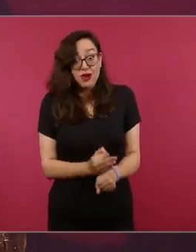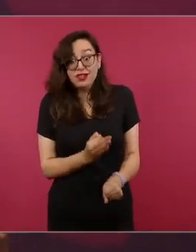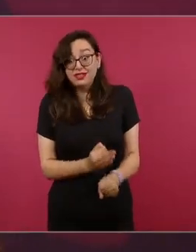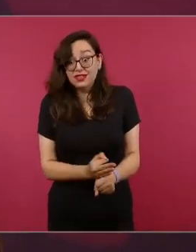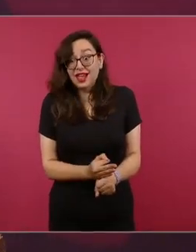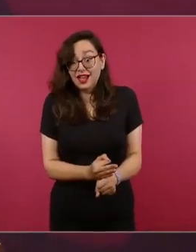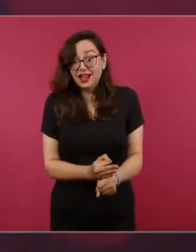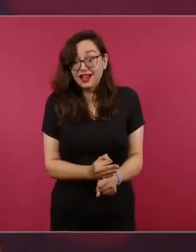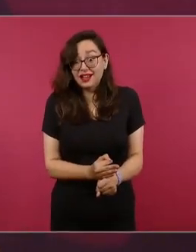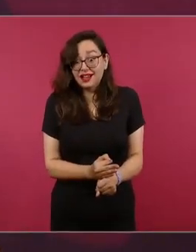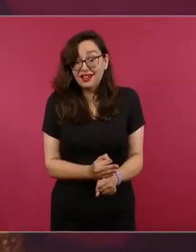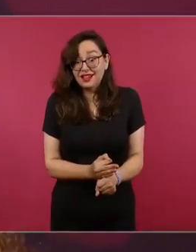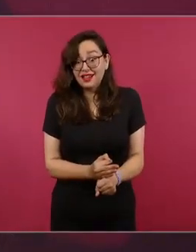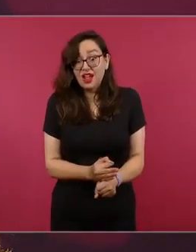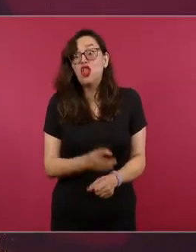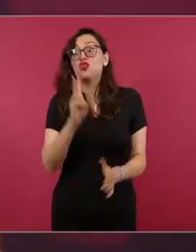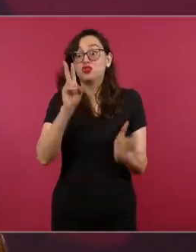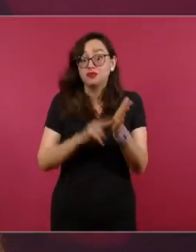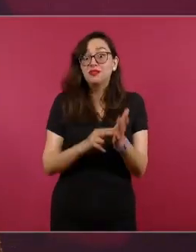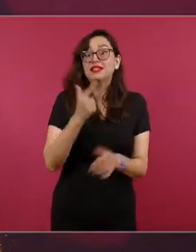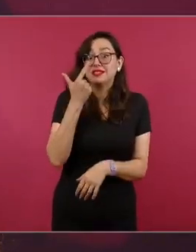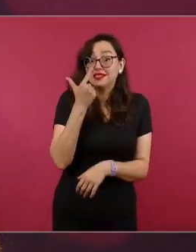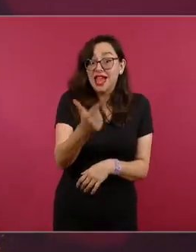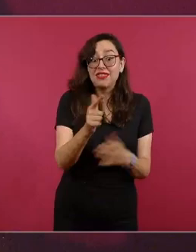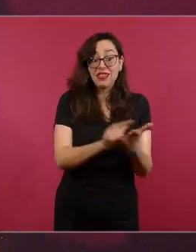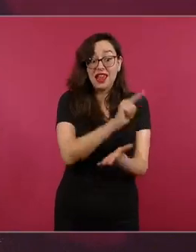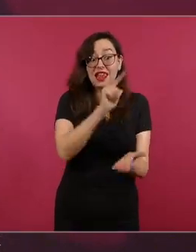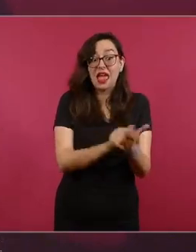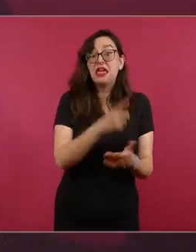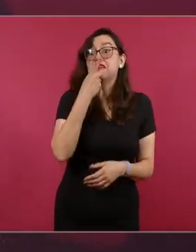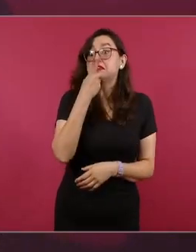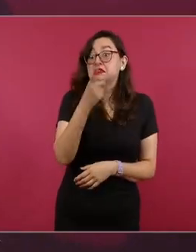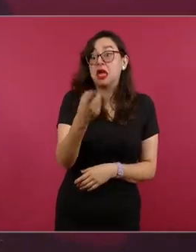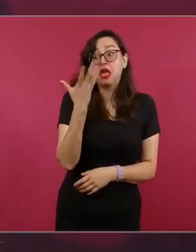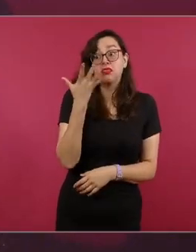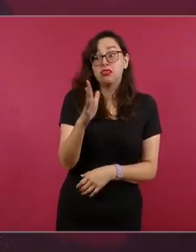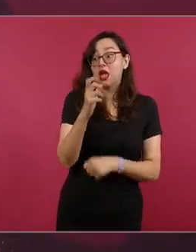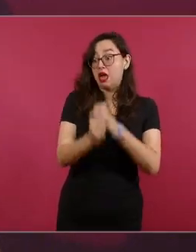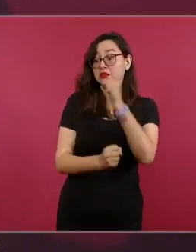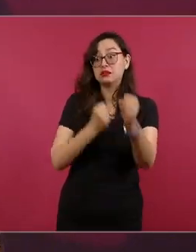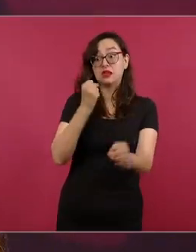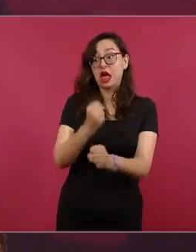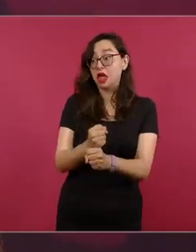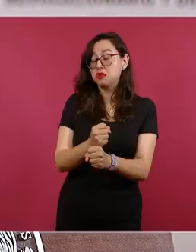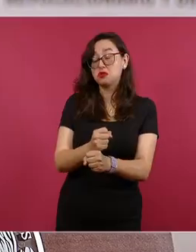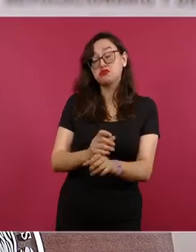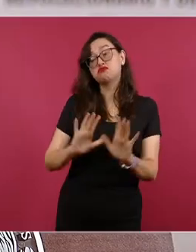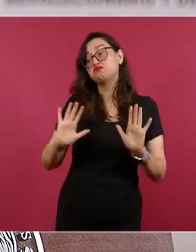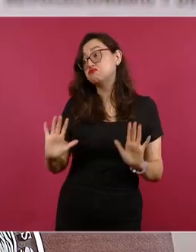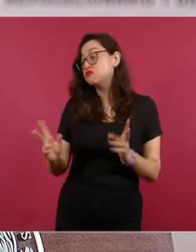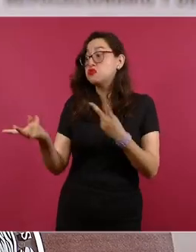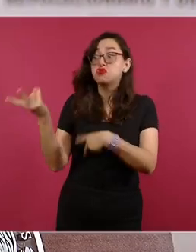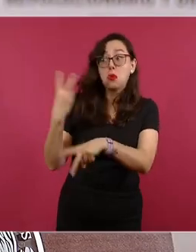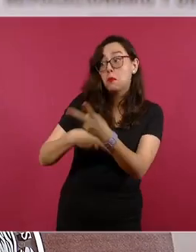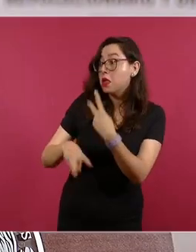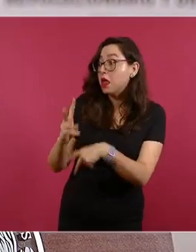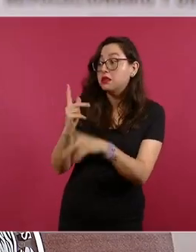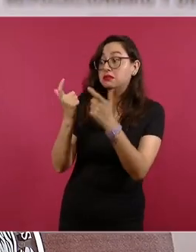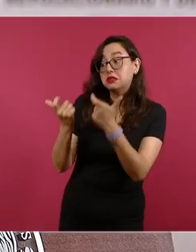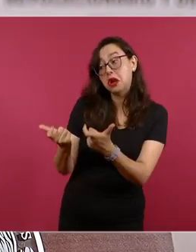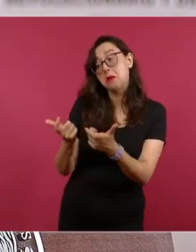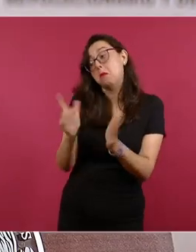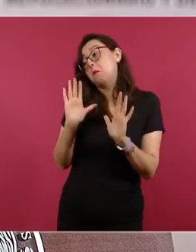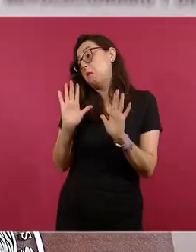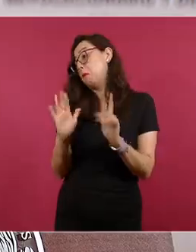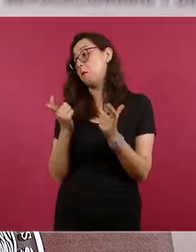Hoy la reforma justamente quiere cambiar eso y establecer de manera literal, en el caso de la ley del Issste,